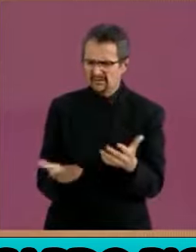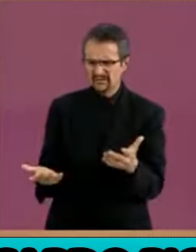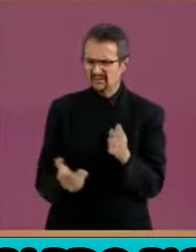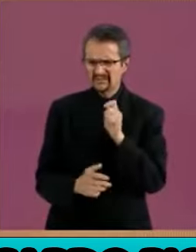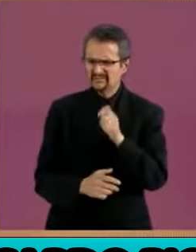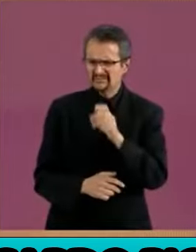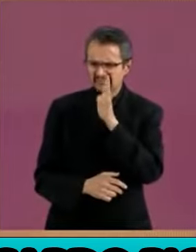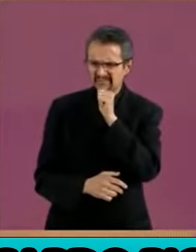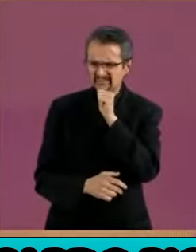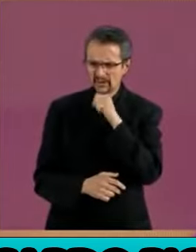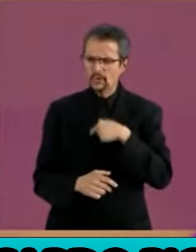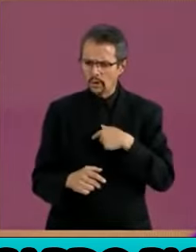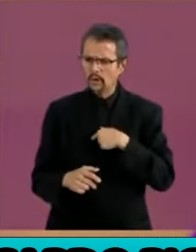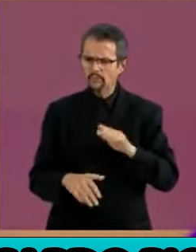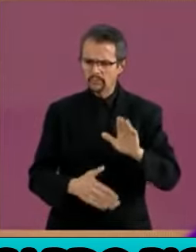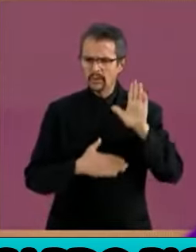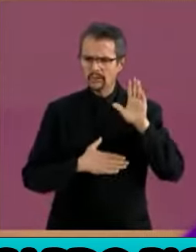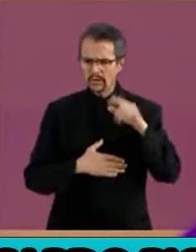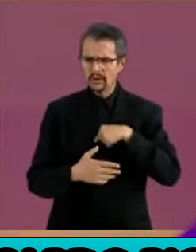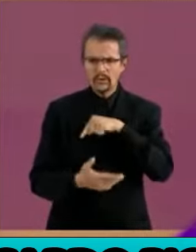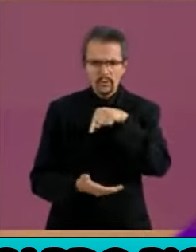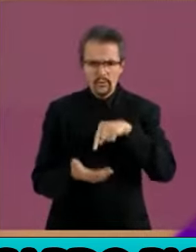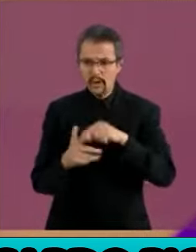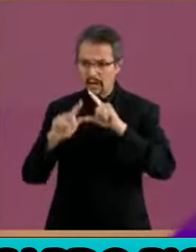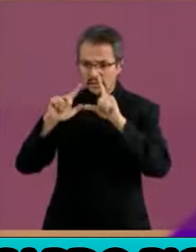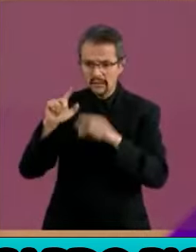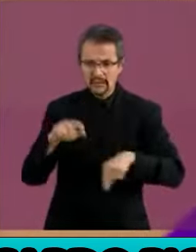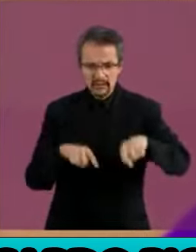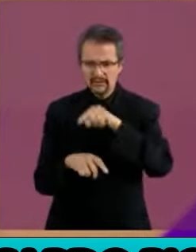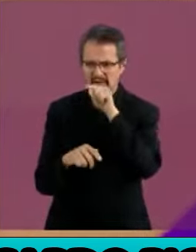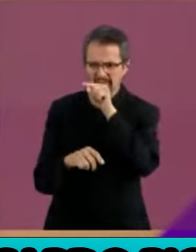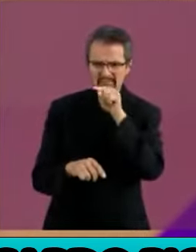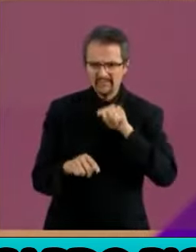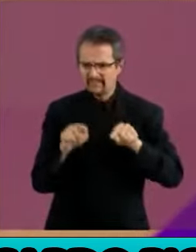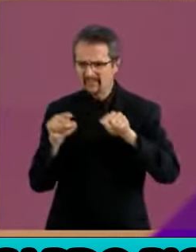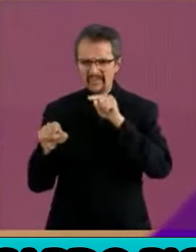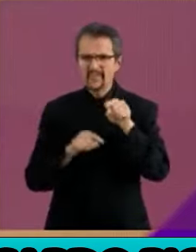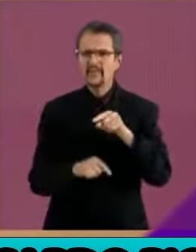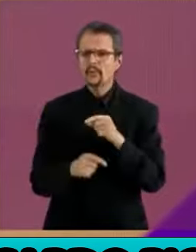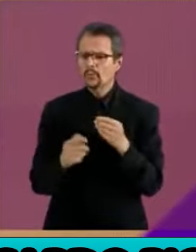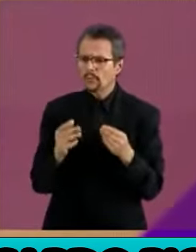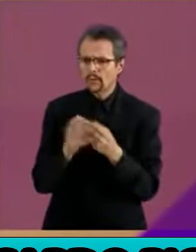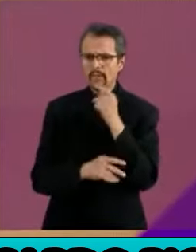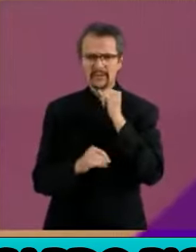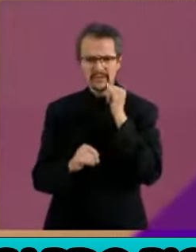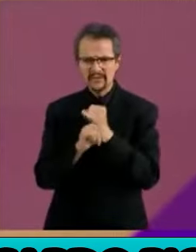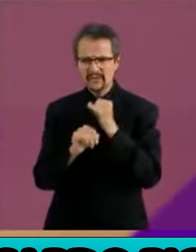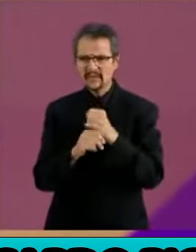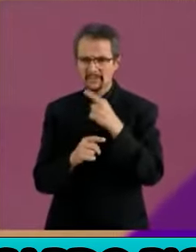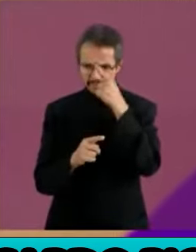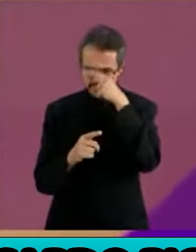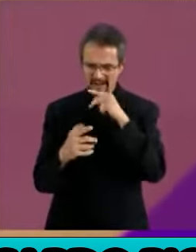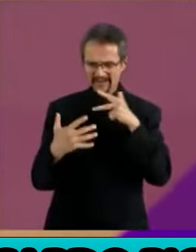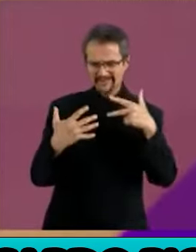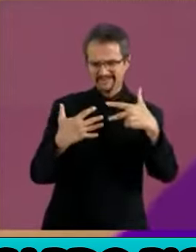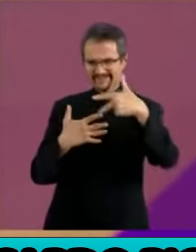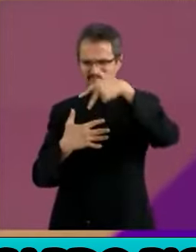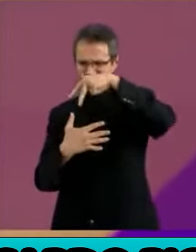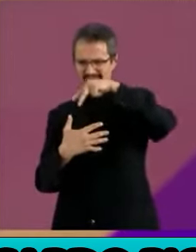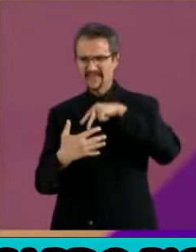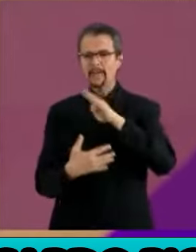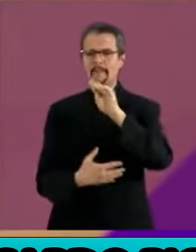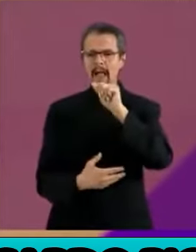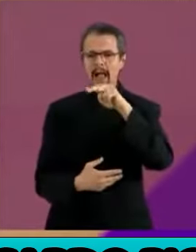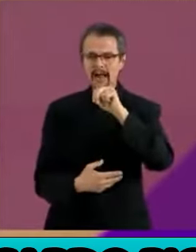a todas las localidades a través de satélites de banda baja internet para que las personas puedan estudiar, aprender inglés